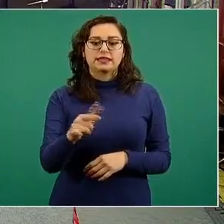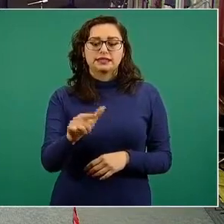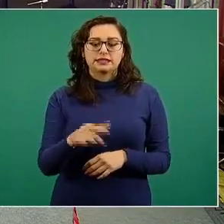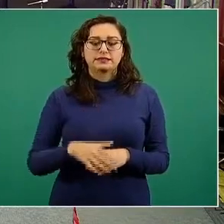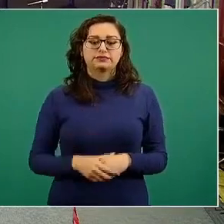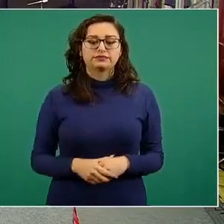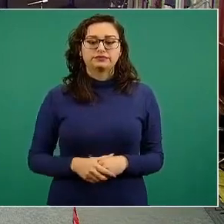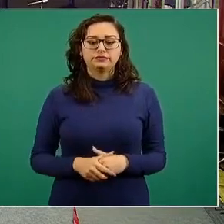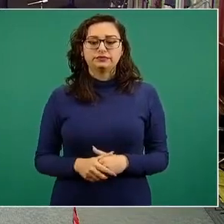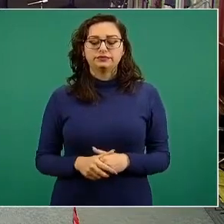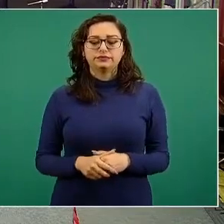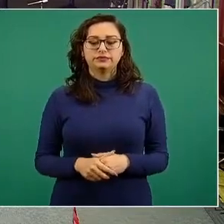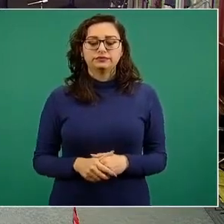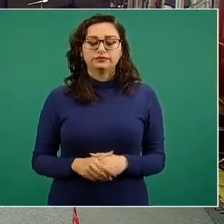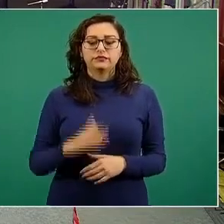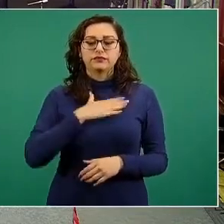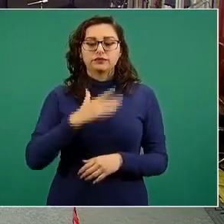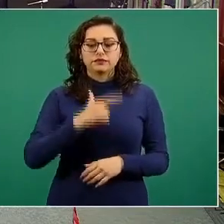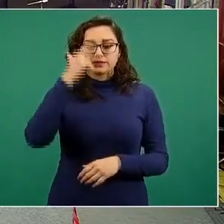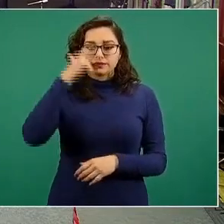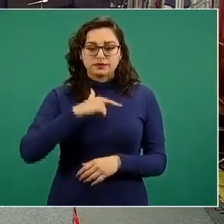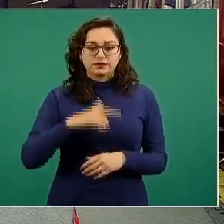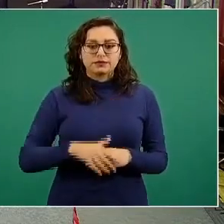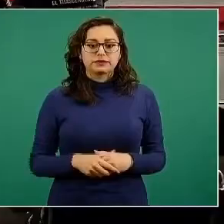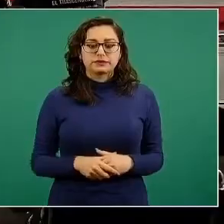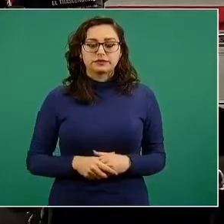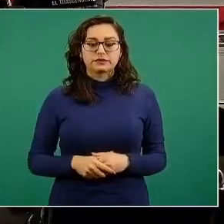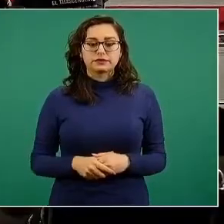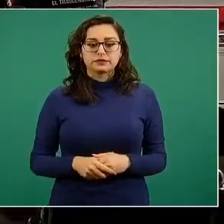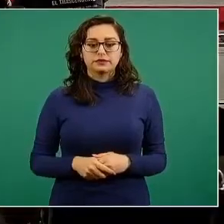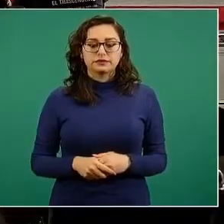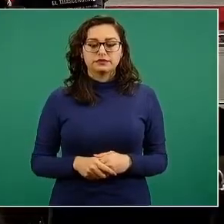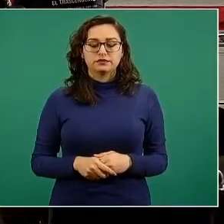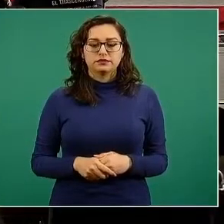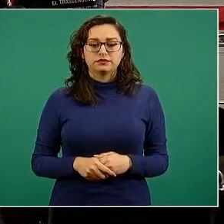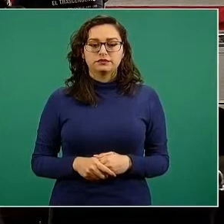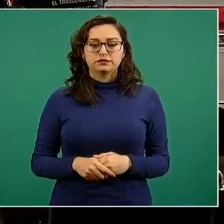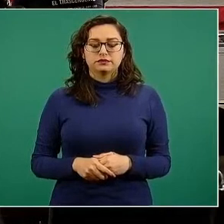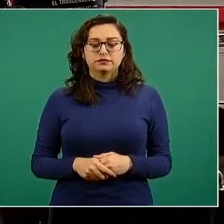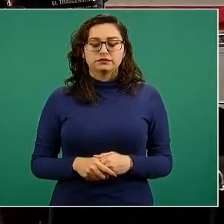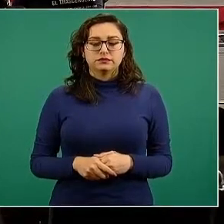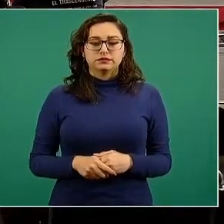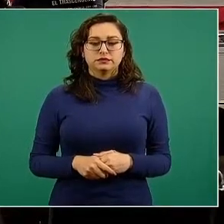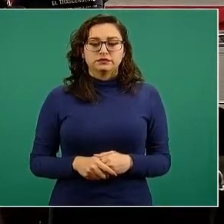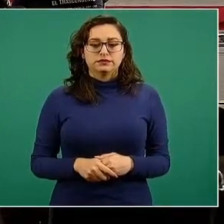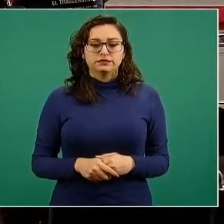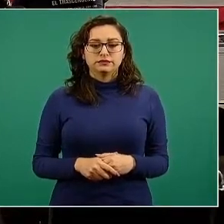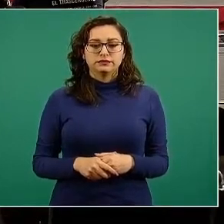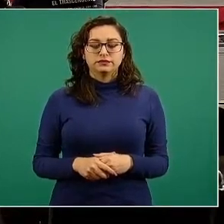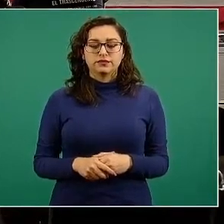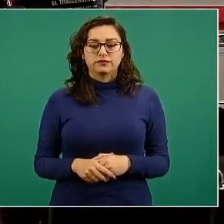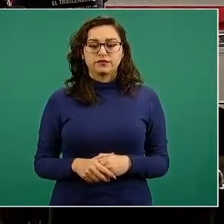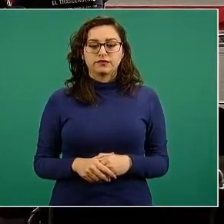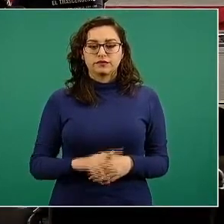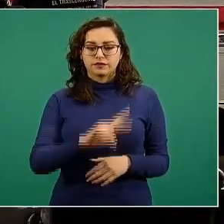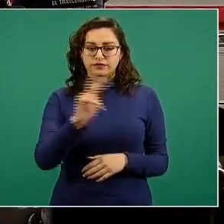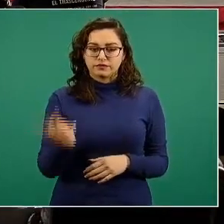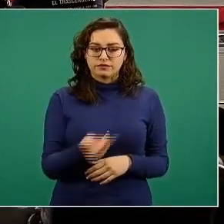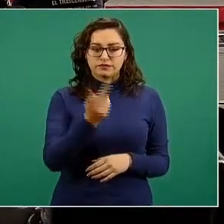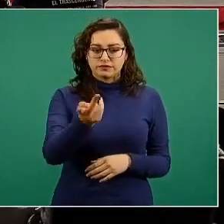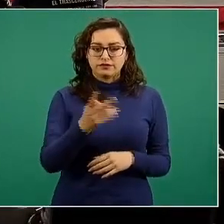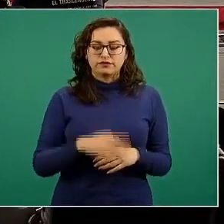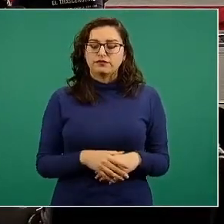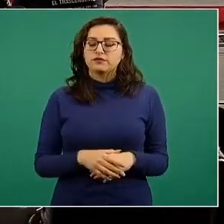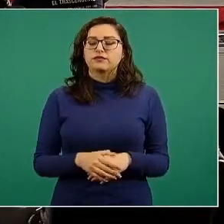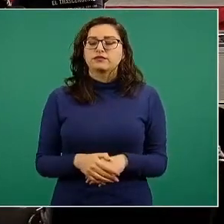doctor. Compañeros, muy buenas noches. Son dos preguntas en una. Tiene que ver precisamente con la Organización Mundial